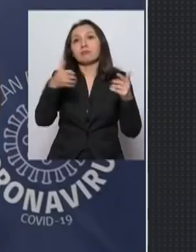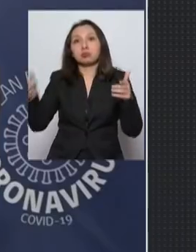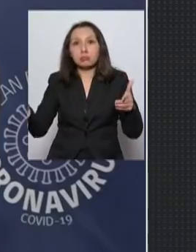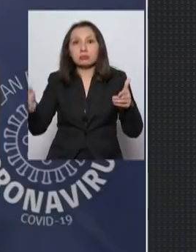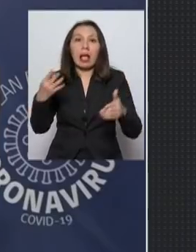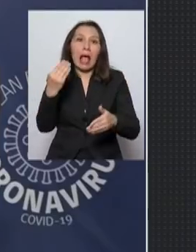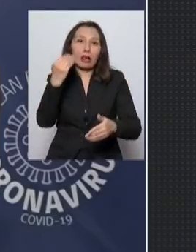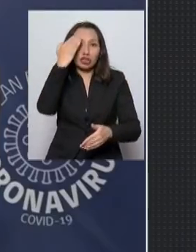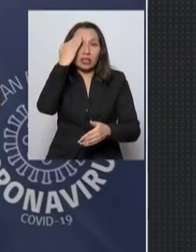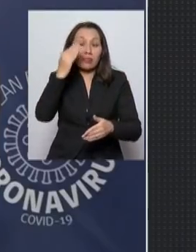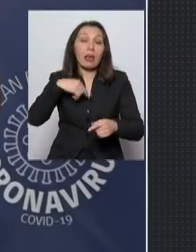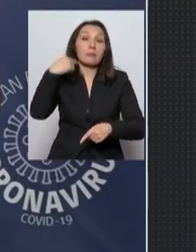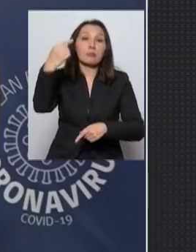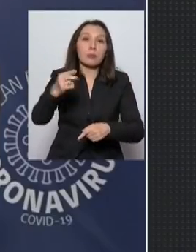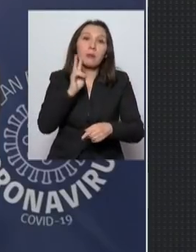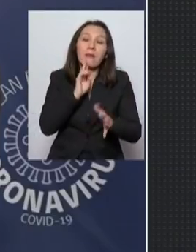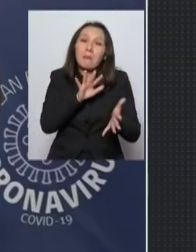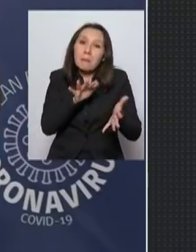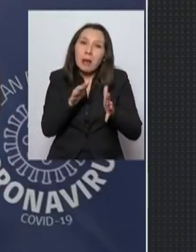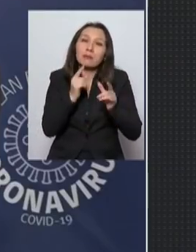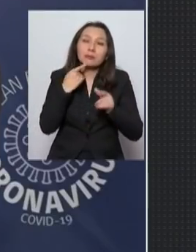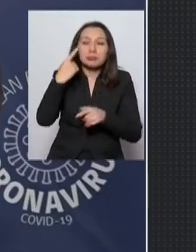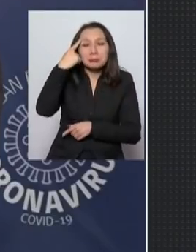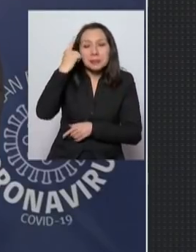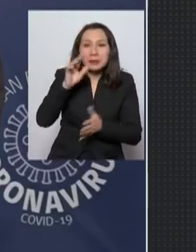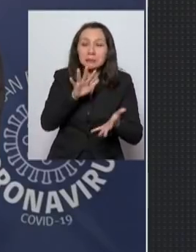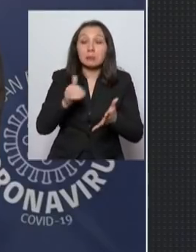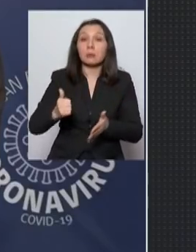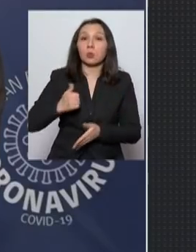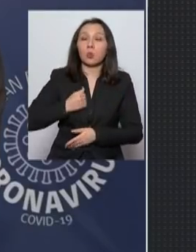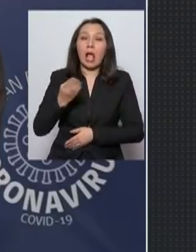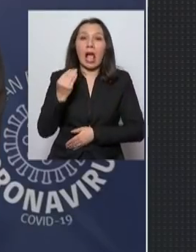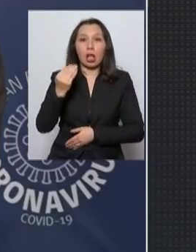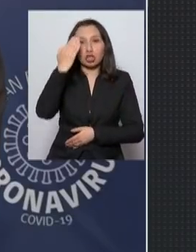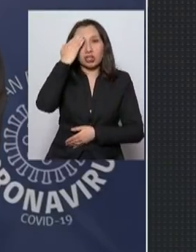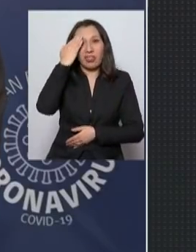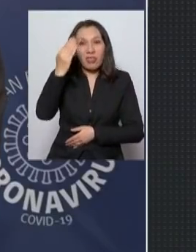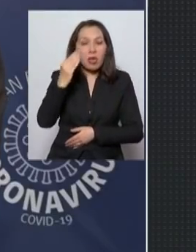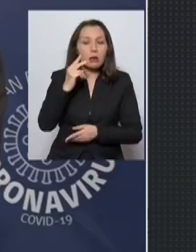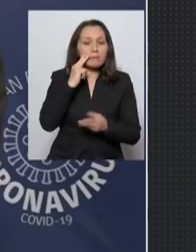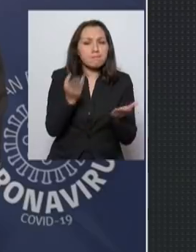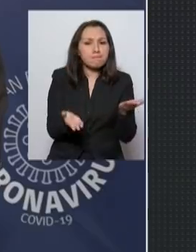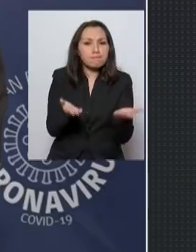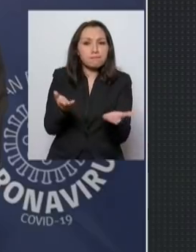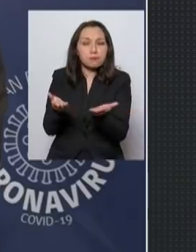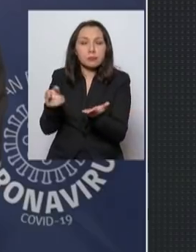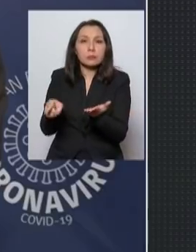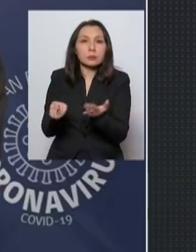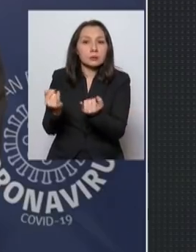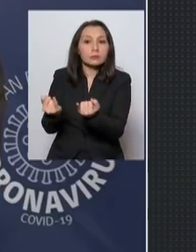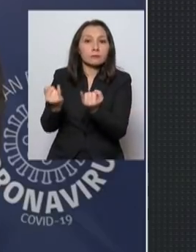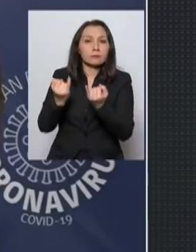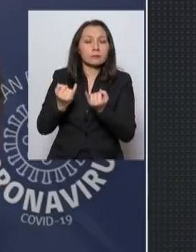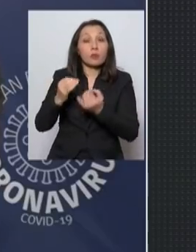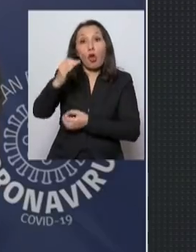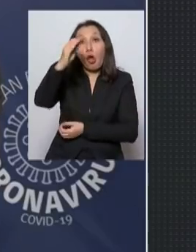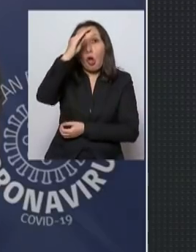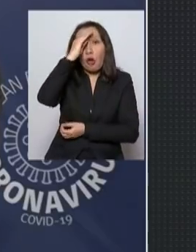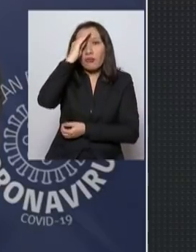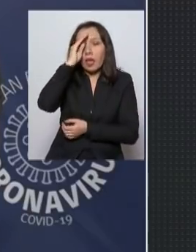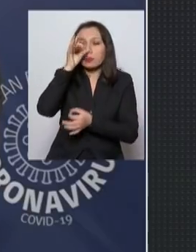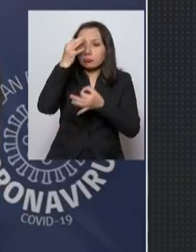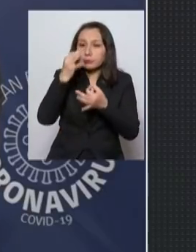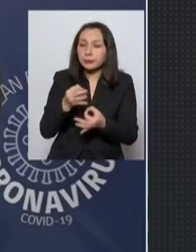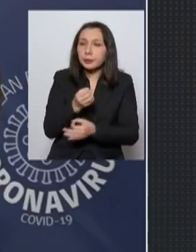subsiguiente, esta cuarentena para cumplir al menos 14 días y tener una data confiable